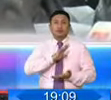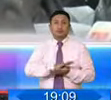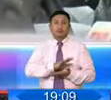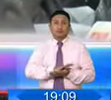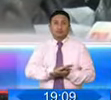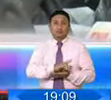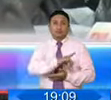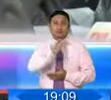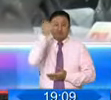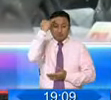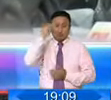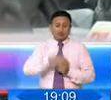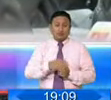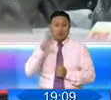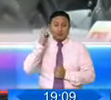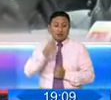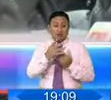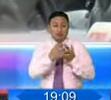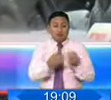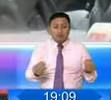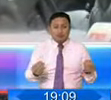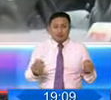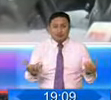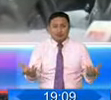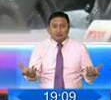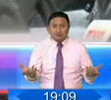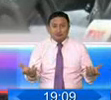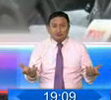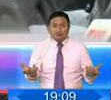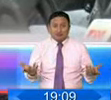imagínense escuchar que está desaparecido, entonces